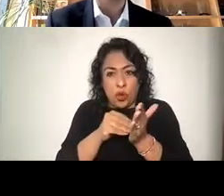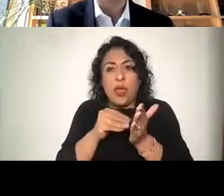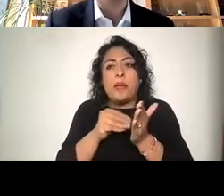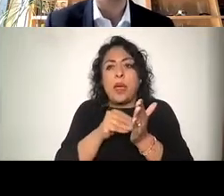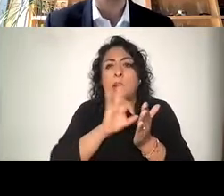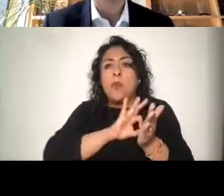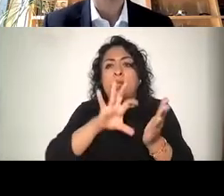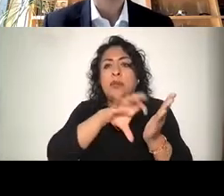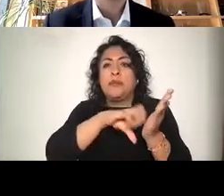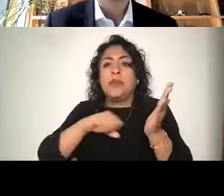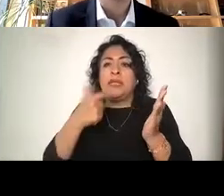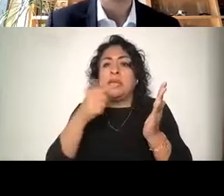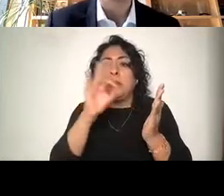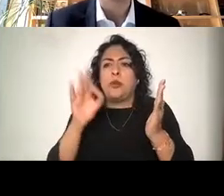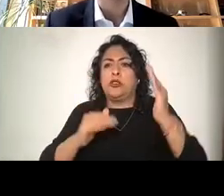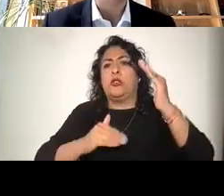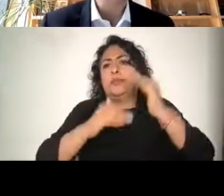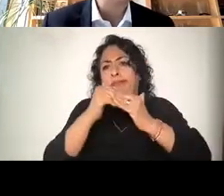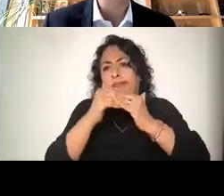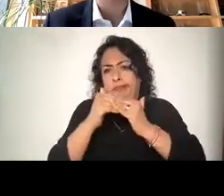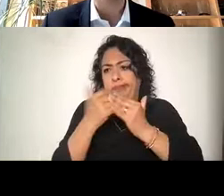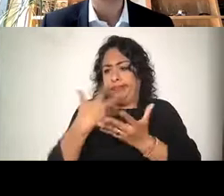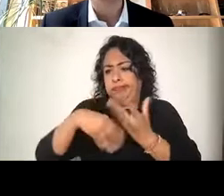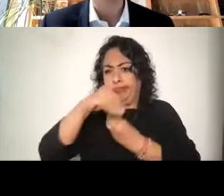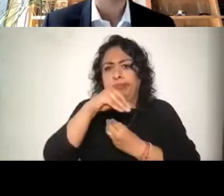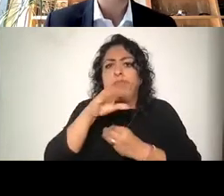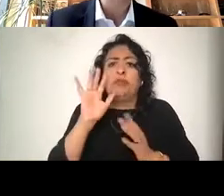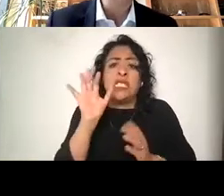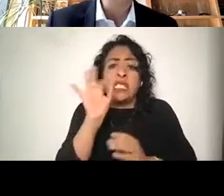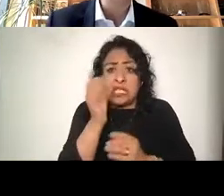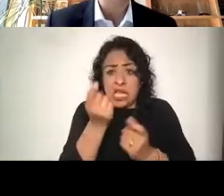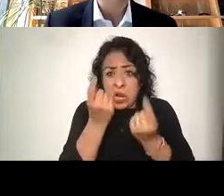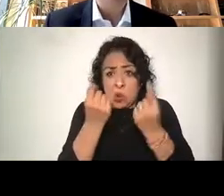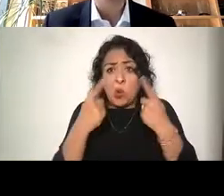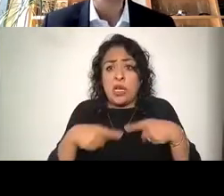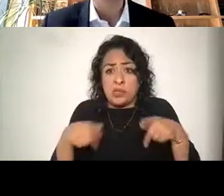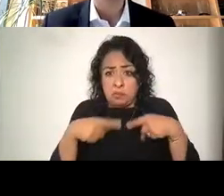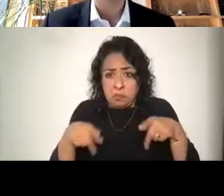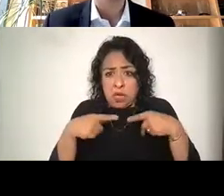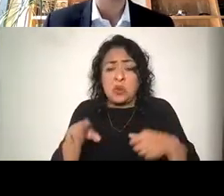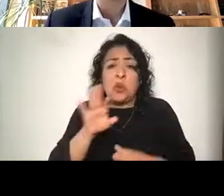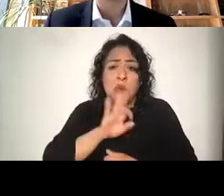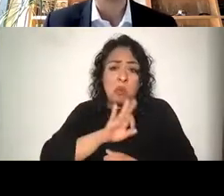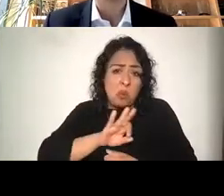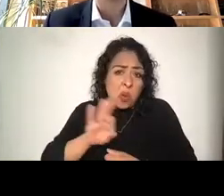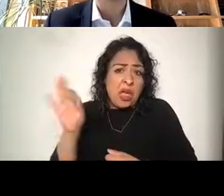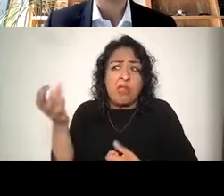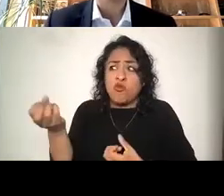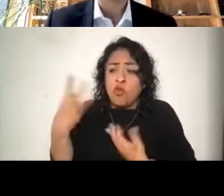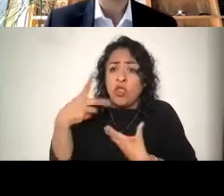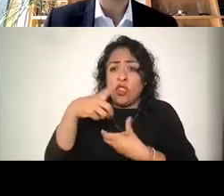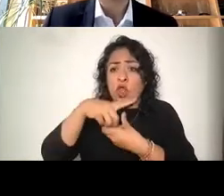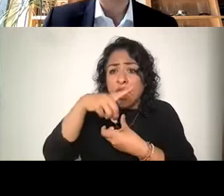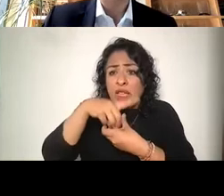hasta el 7% de sus ingresos. Es posible que algunas personas puedan darnos donativos,